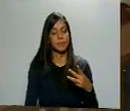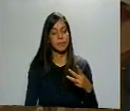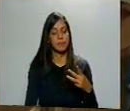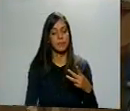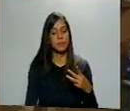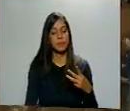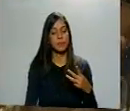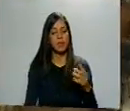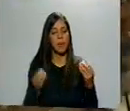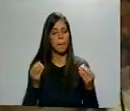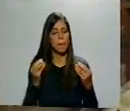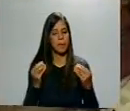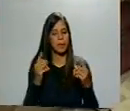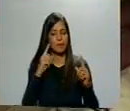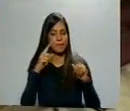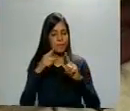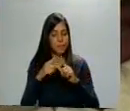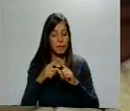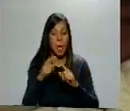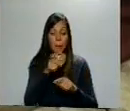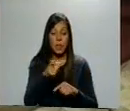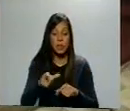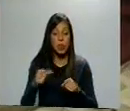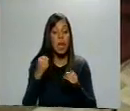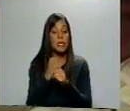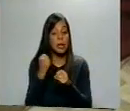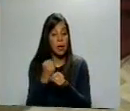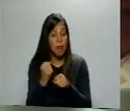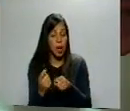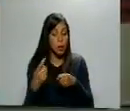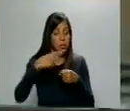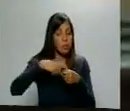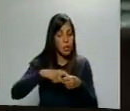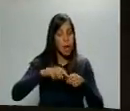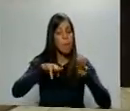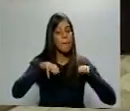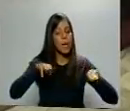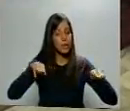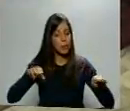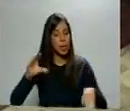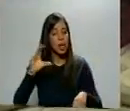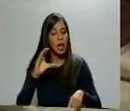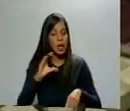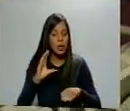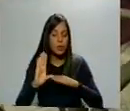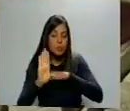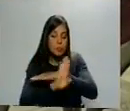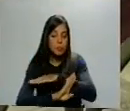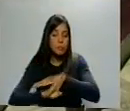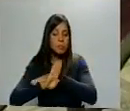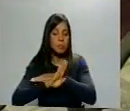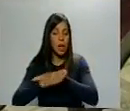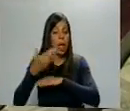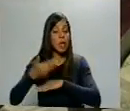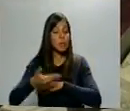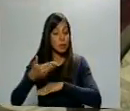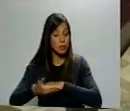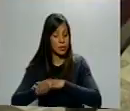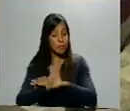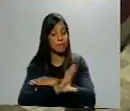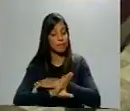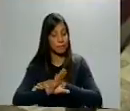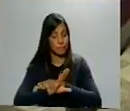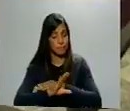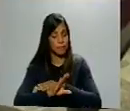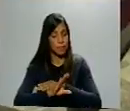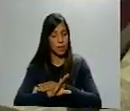de proteger los derechos laborales y de seguridad social de los trabajadores y trabajadoras de la Alcaldía Metropolitana,